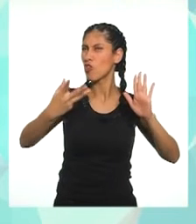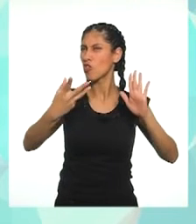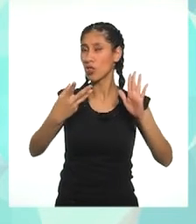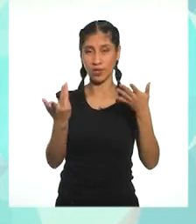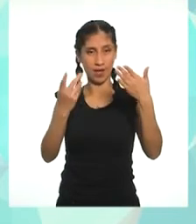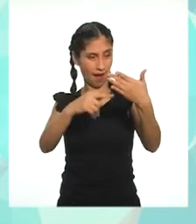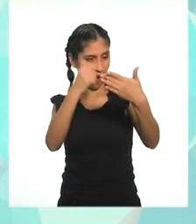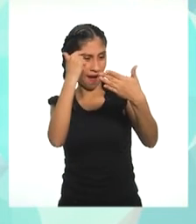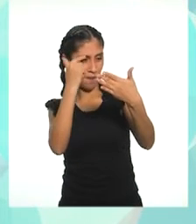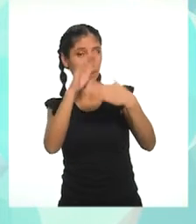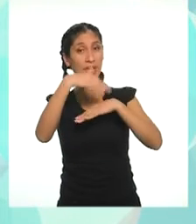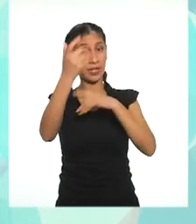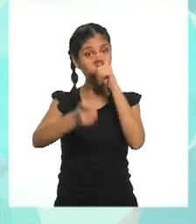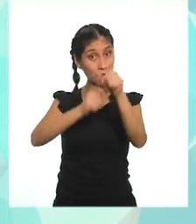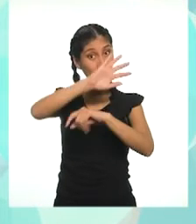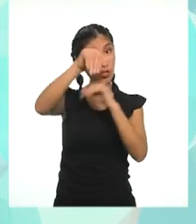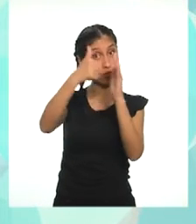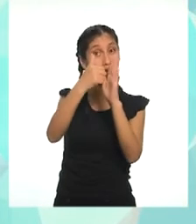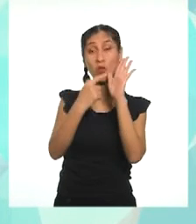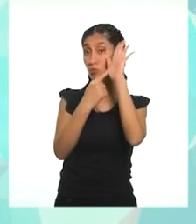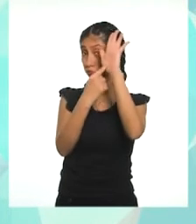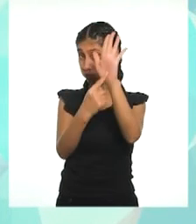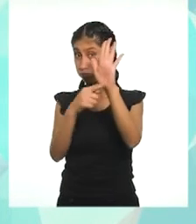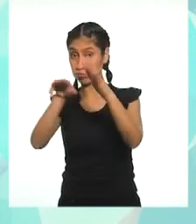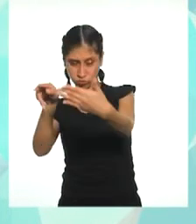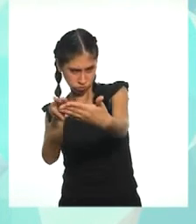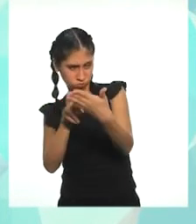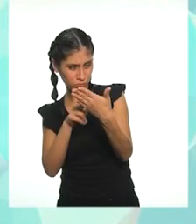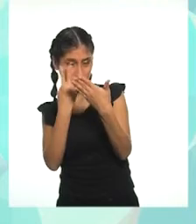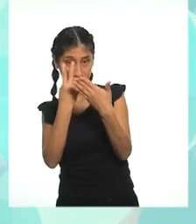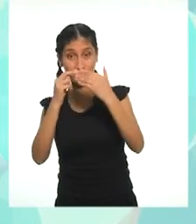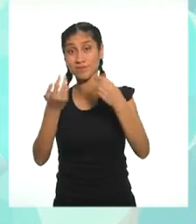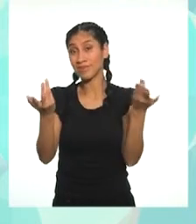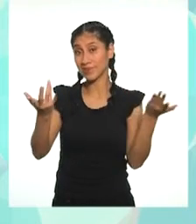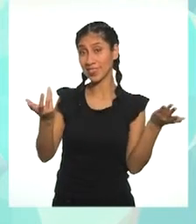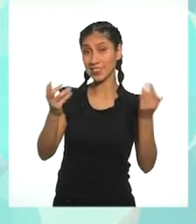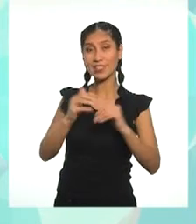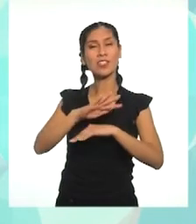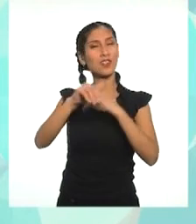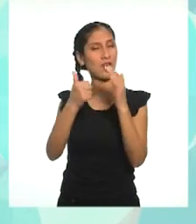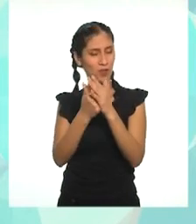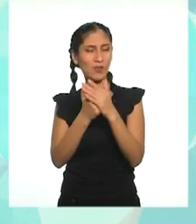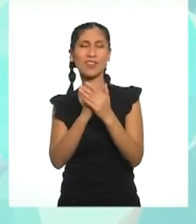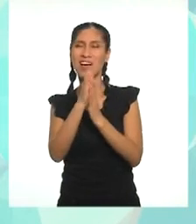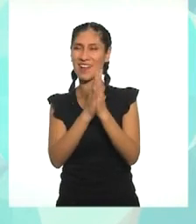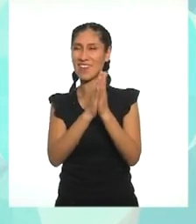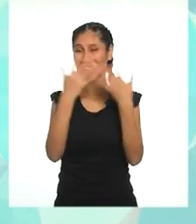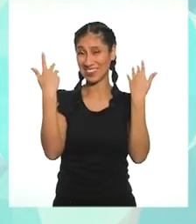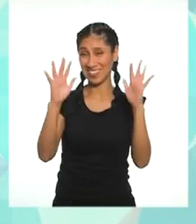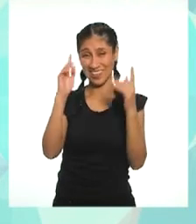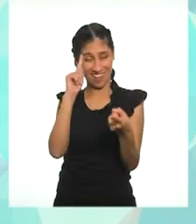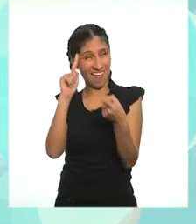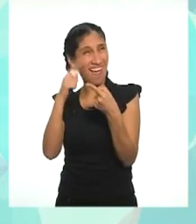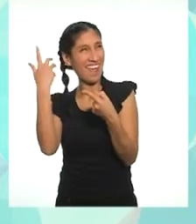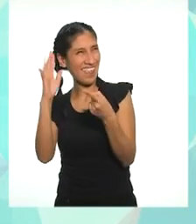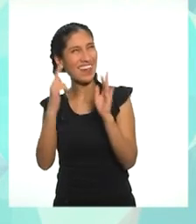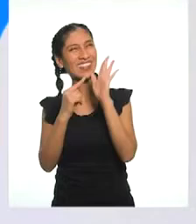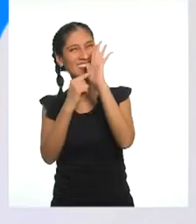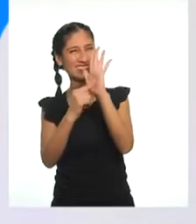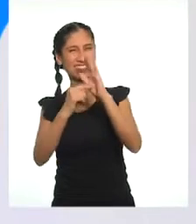de modo que llegue a las lectoras y lectores. Y así lograremos el propósito que nos hemos